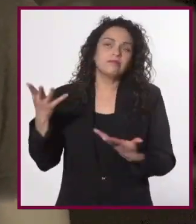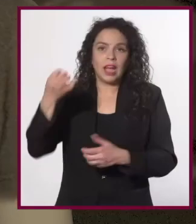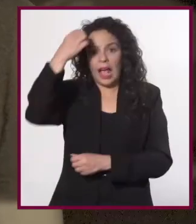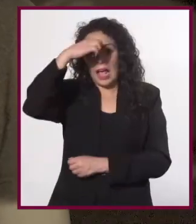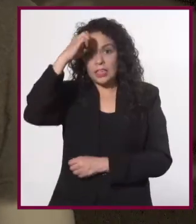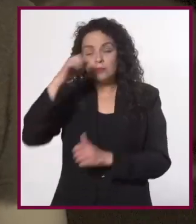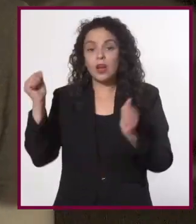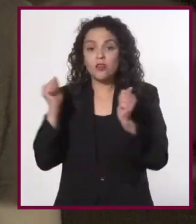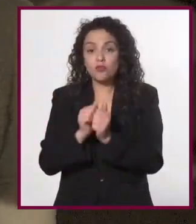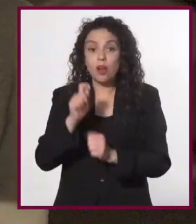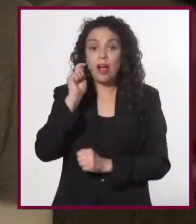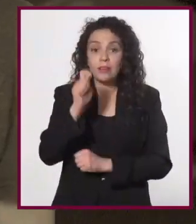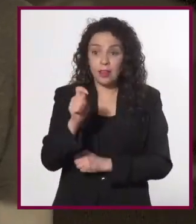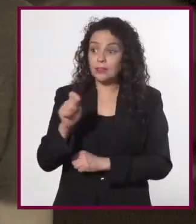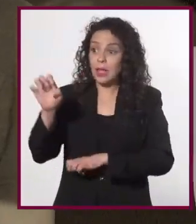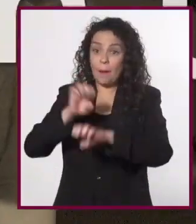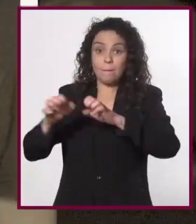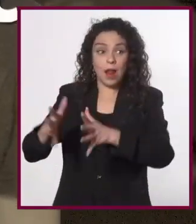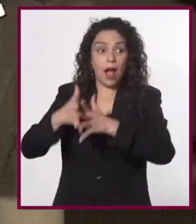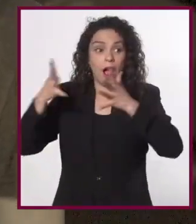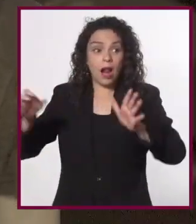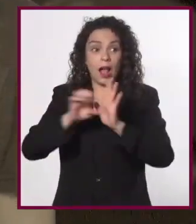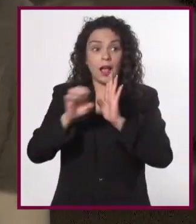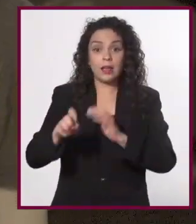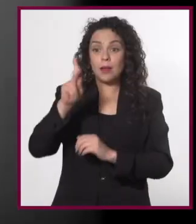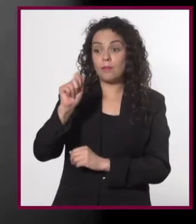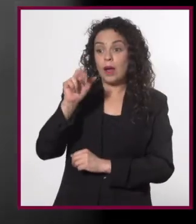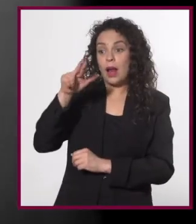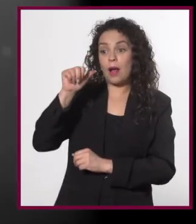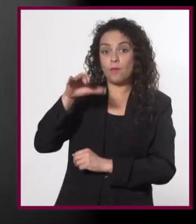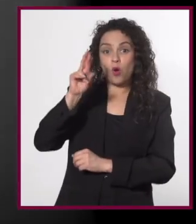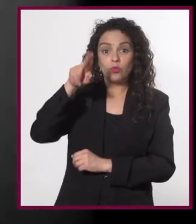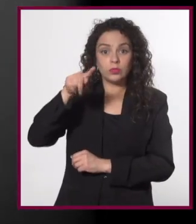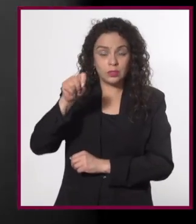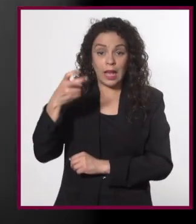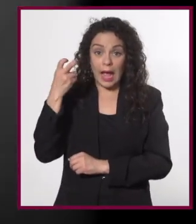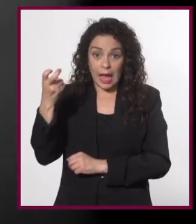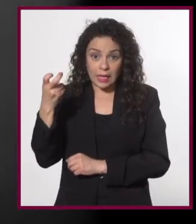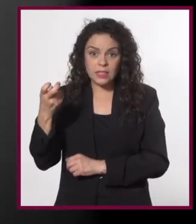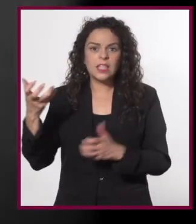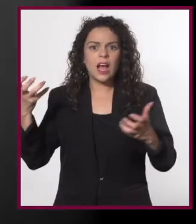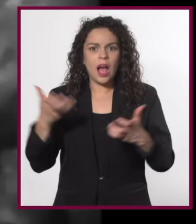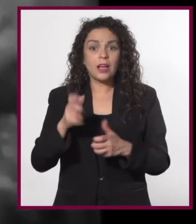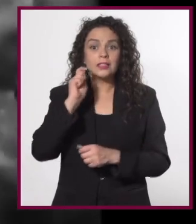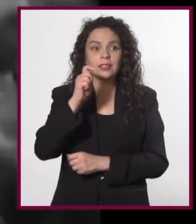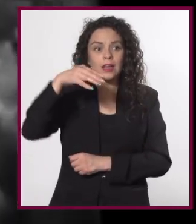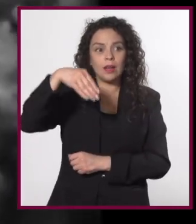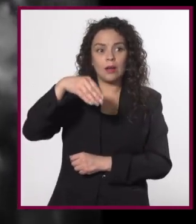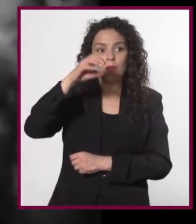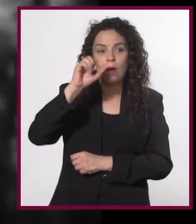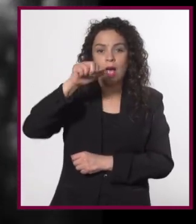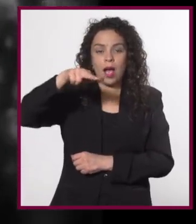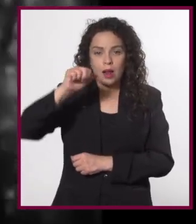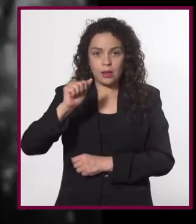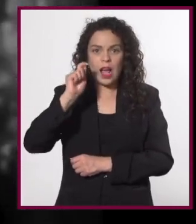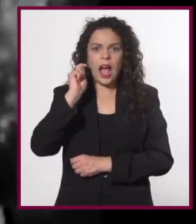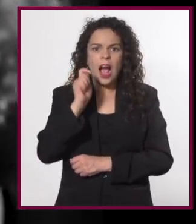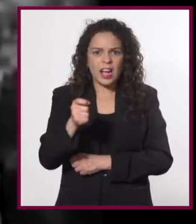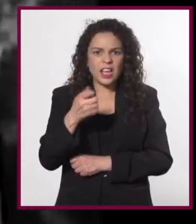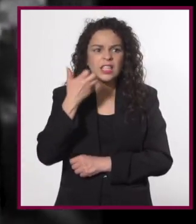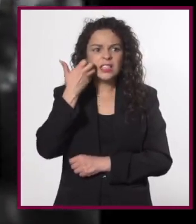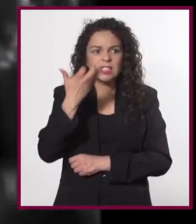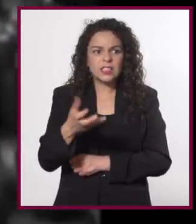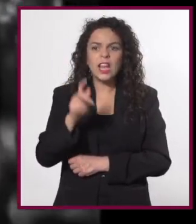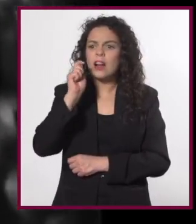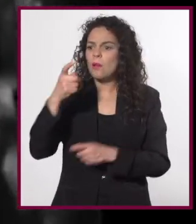experiencia con las grandes productoras de Hollywood como Paramount. Con esta productora realizó Moana, una obra que buscaba